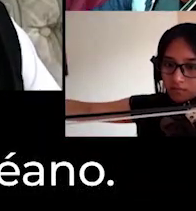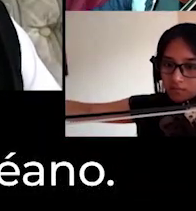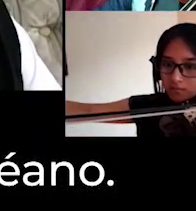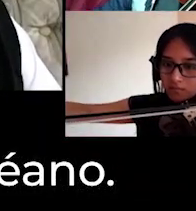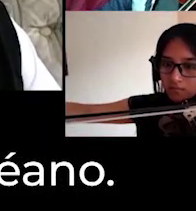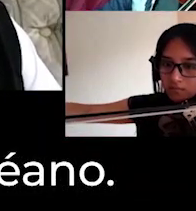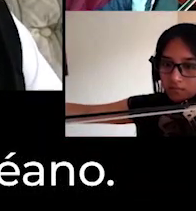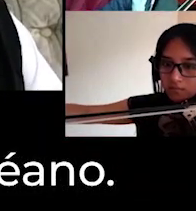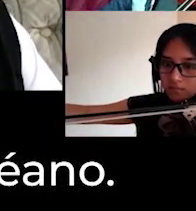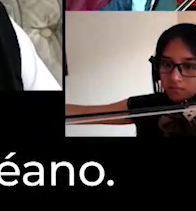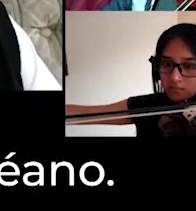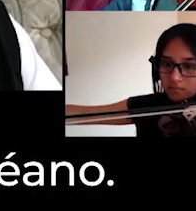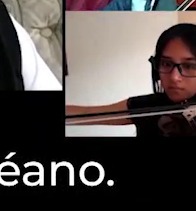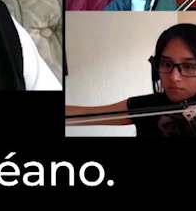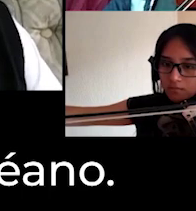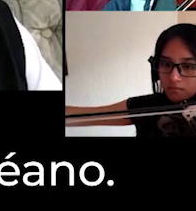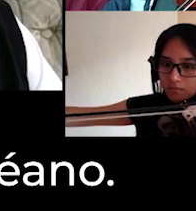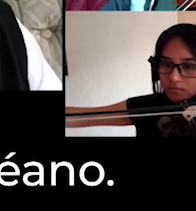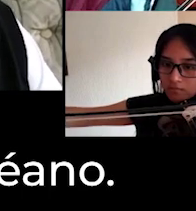¡Gracias!